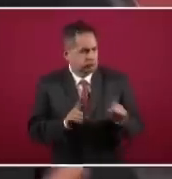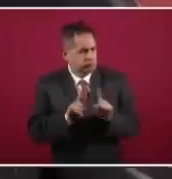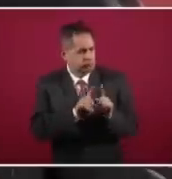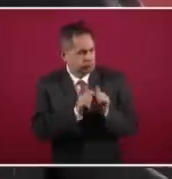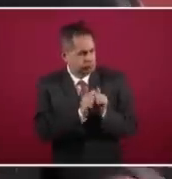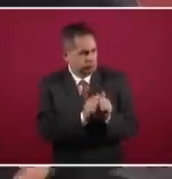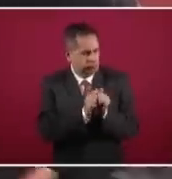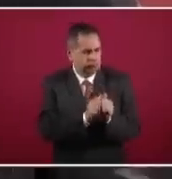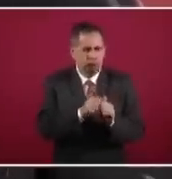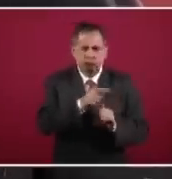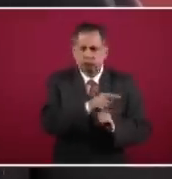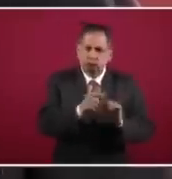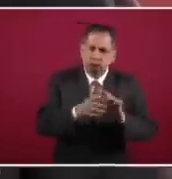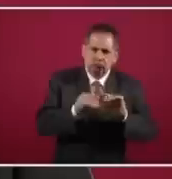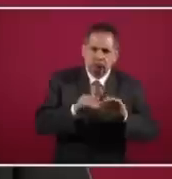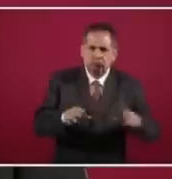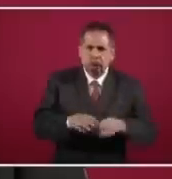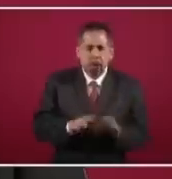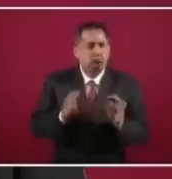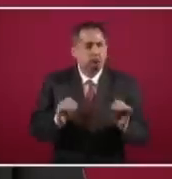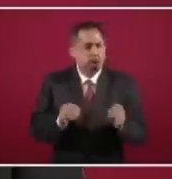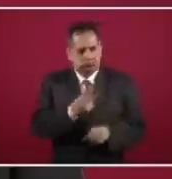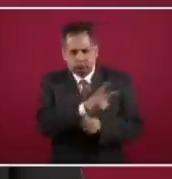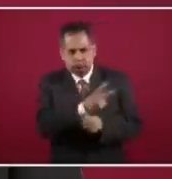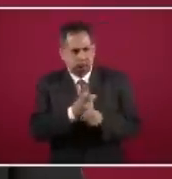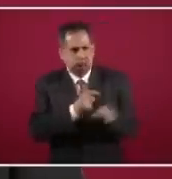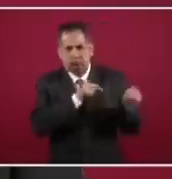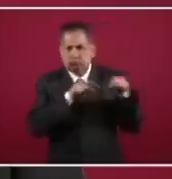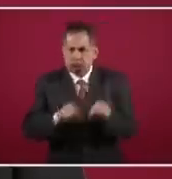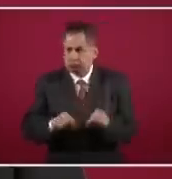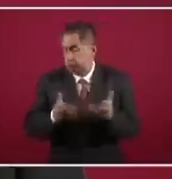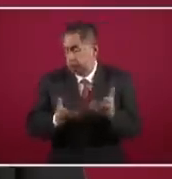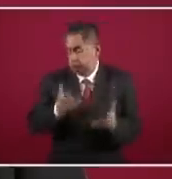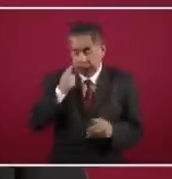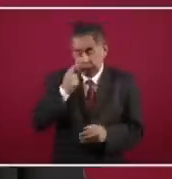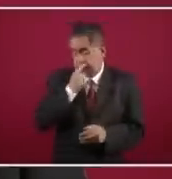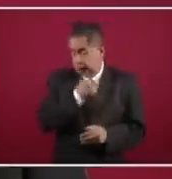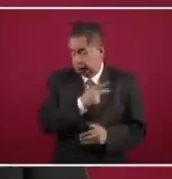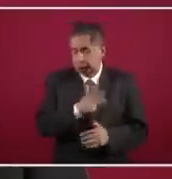acompañarlos o que en este espacio